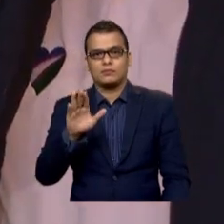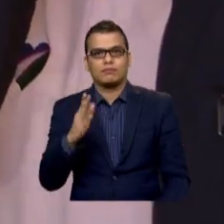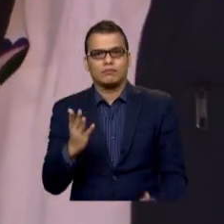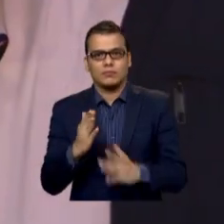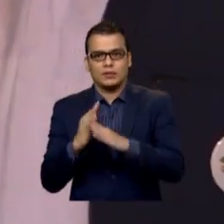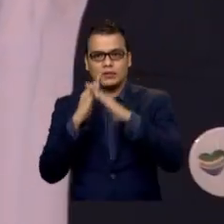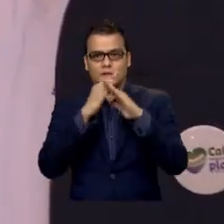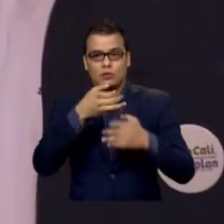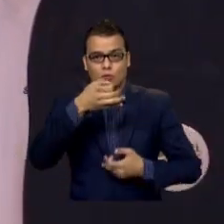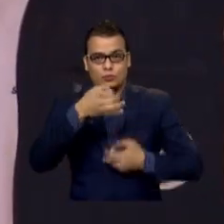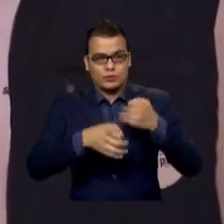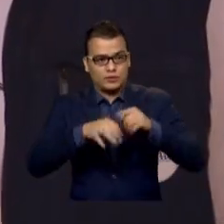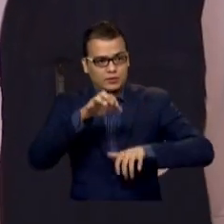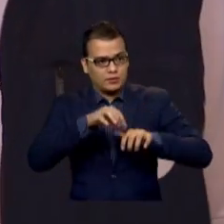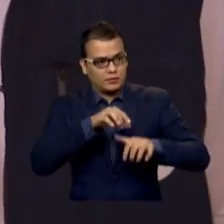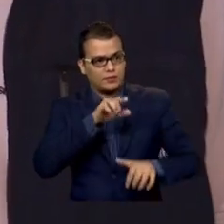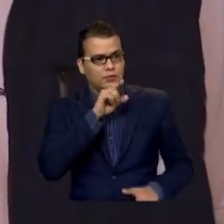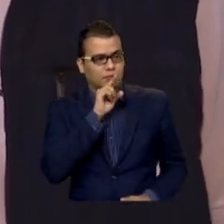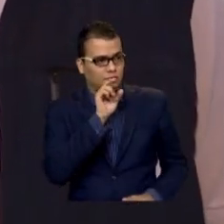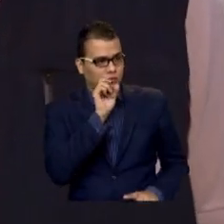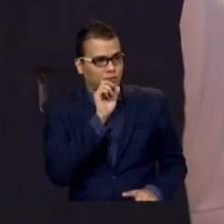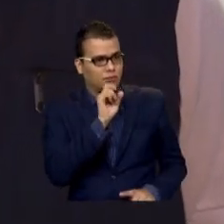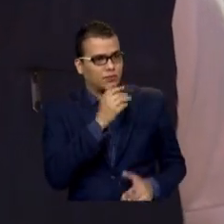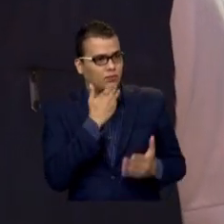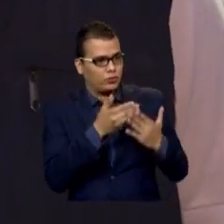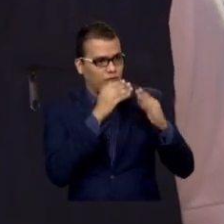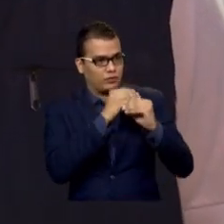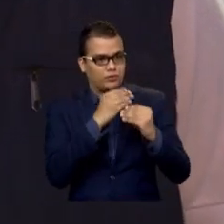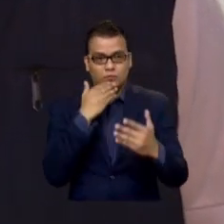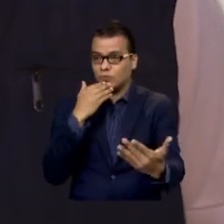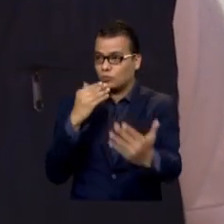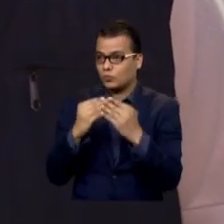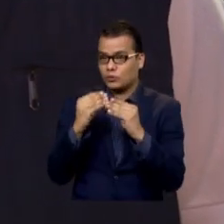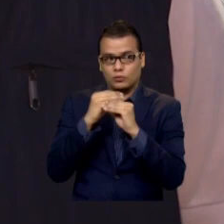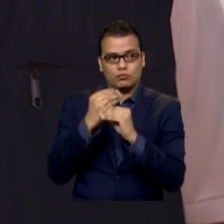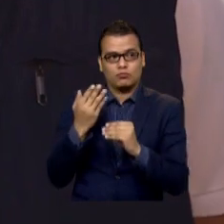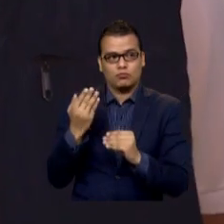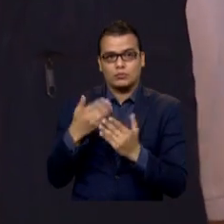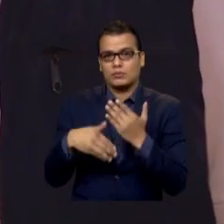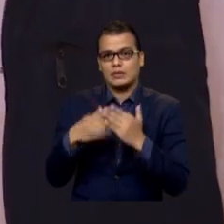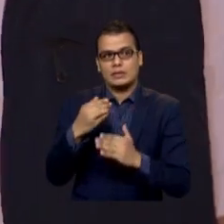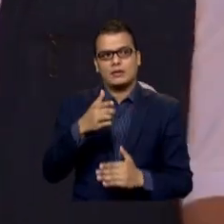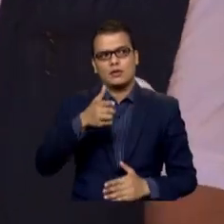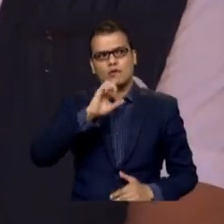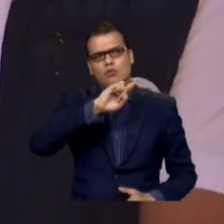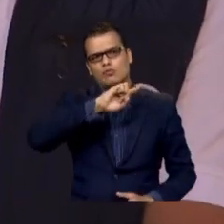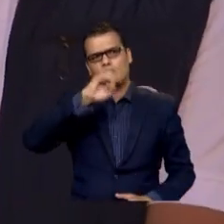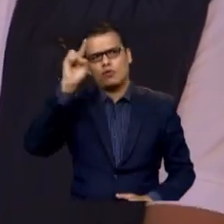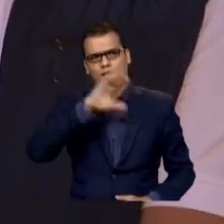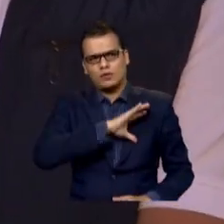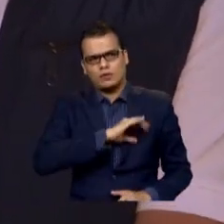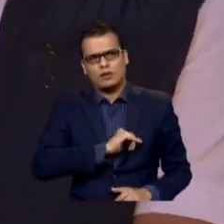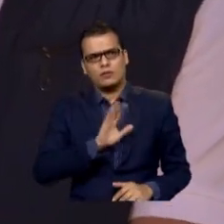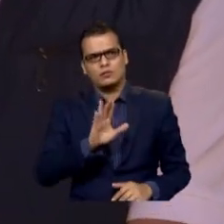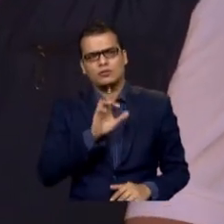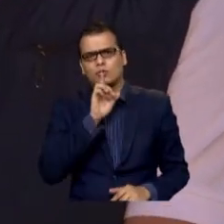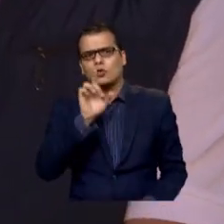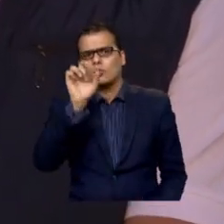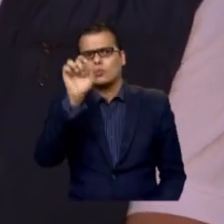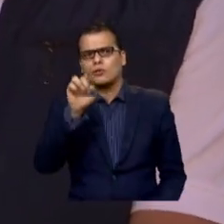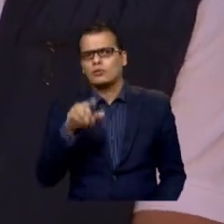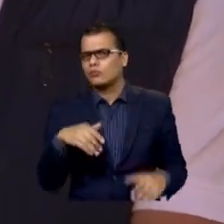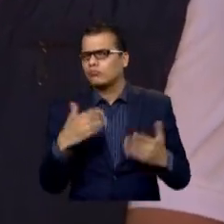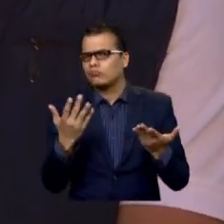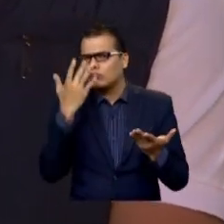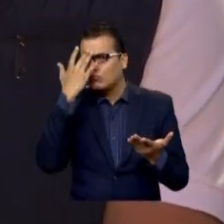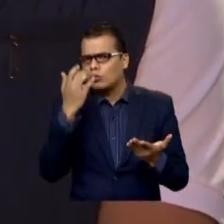noches. Secretario, precisamente acaba de iniciar la ley seca en nuestra ciudad. ¿Por qué esta medida y